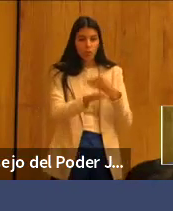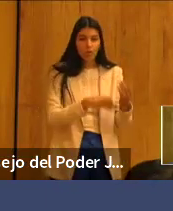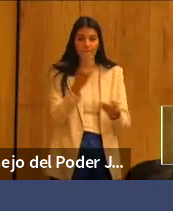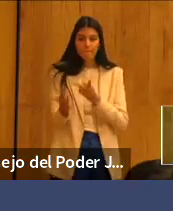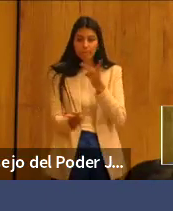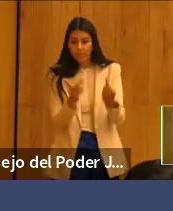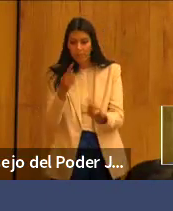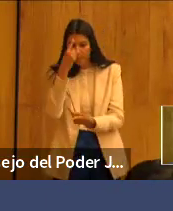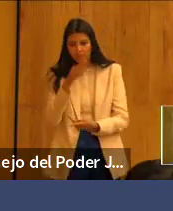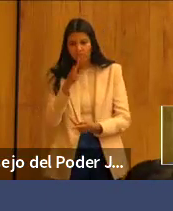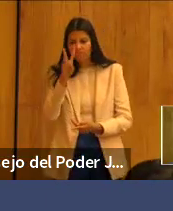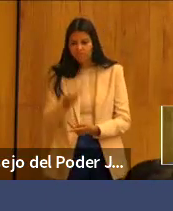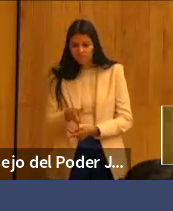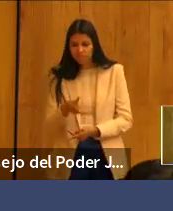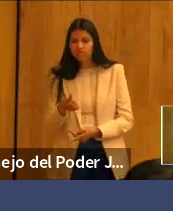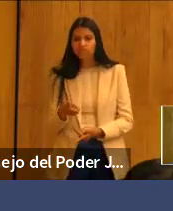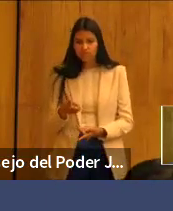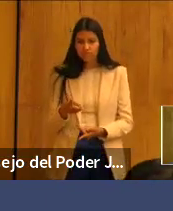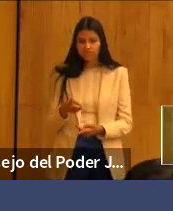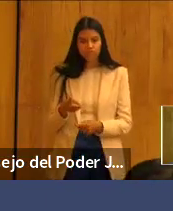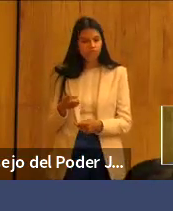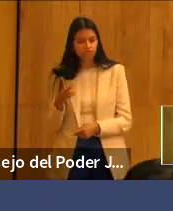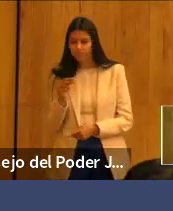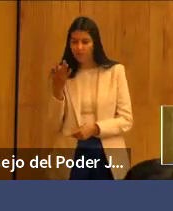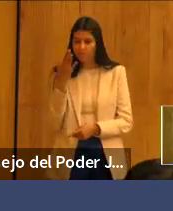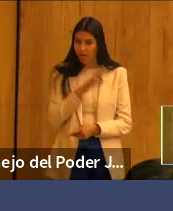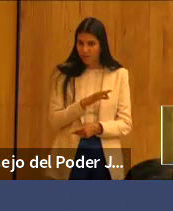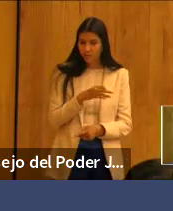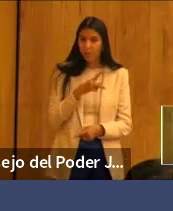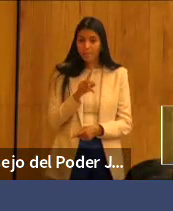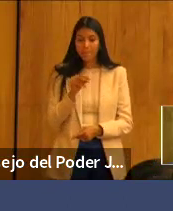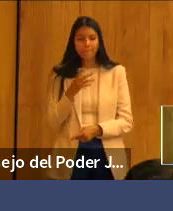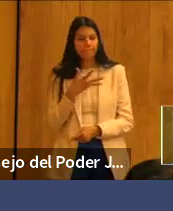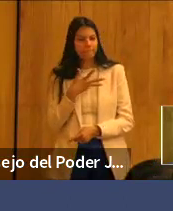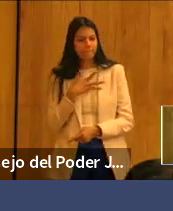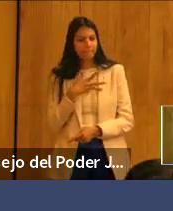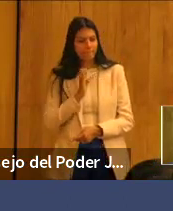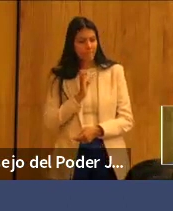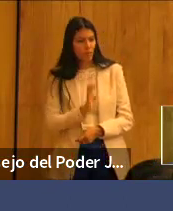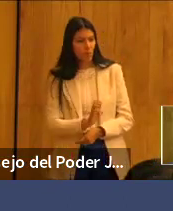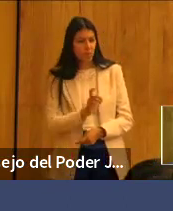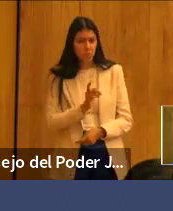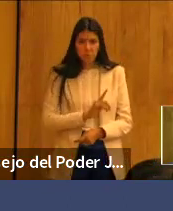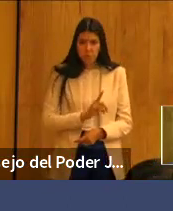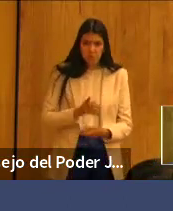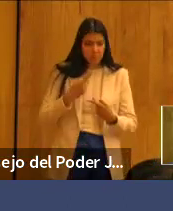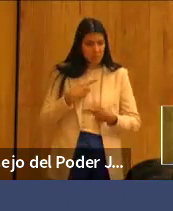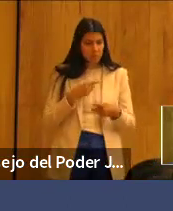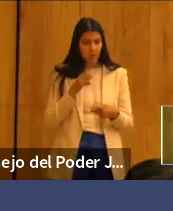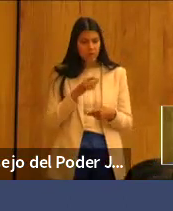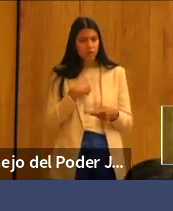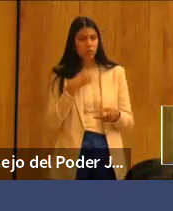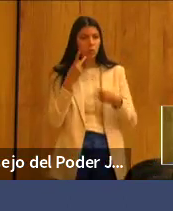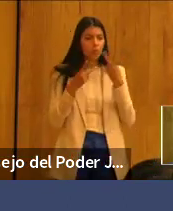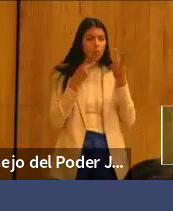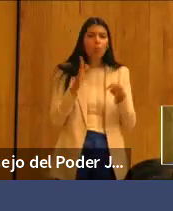pretendiendo afectar su credibilidad, en concreto, que no le tenía odio al agresor, que declaraba así